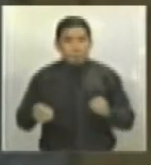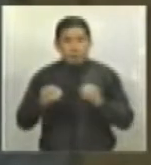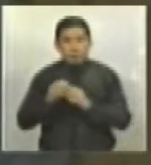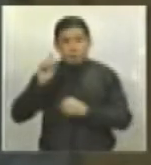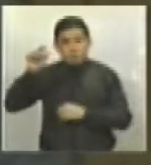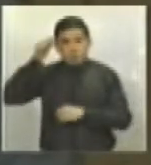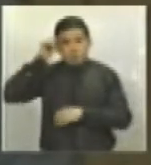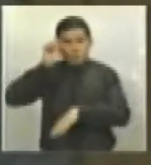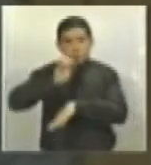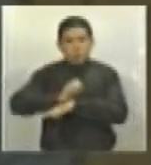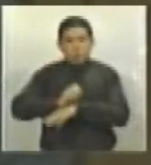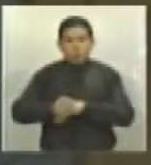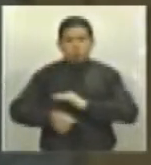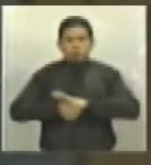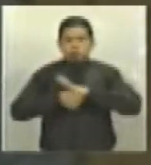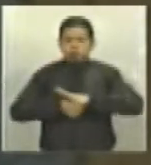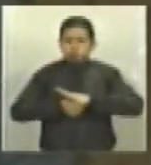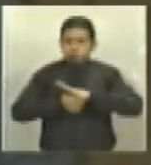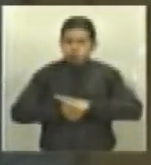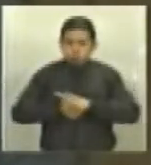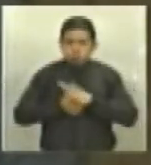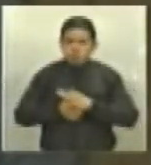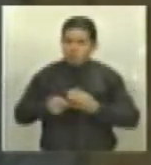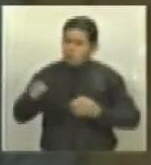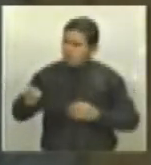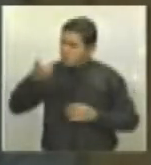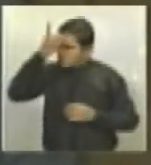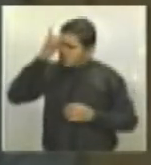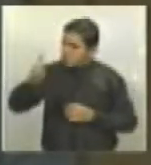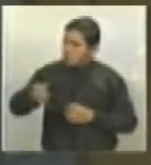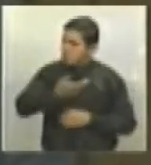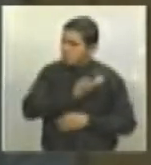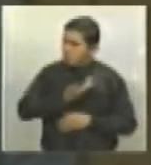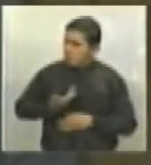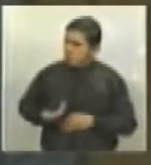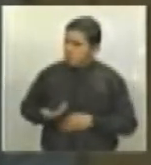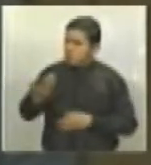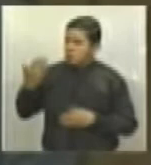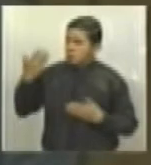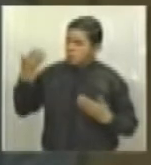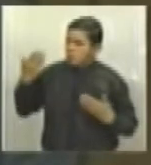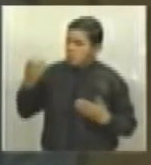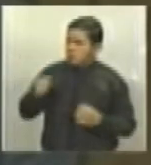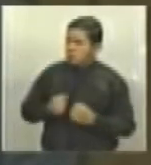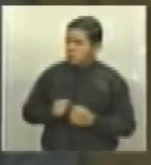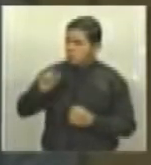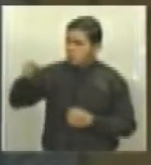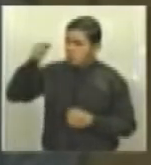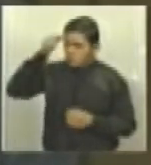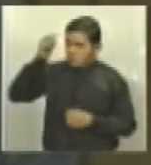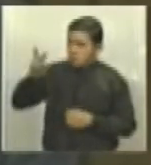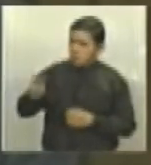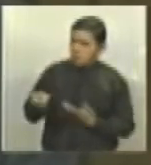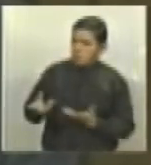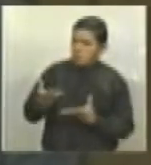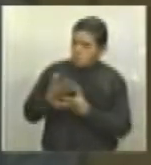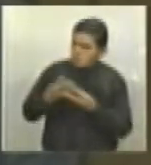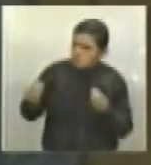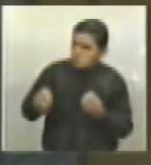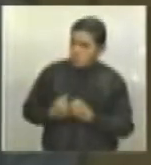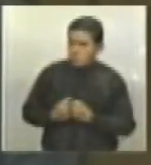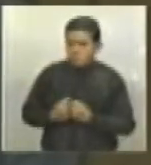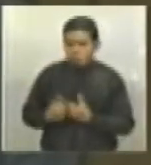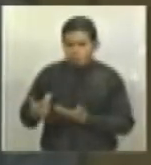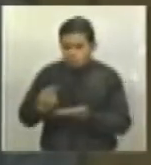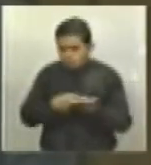está frustrado por la falta de voluntad política, en primer lugar, del gobierno de Venezuela, para abrir las puertas a una